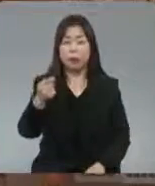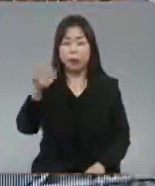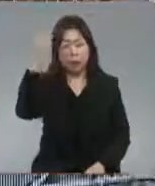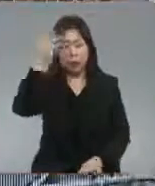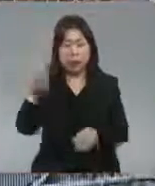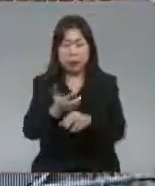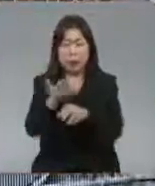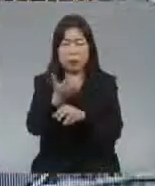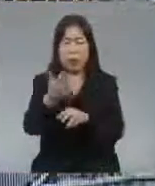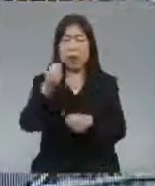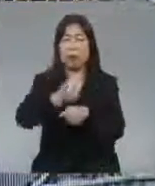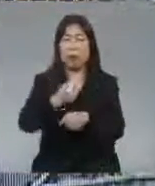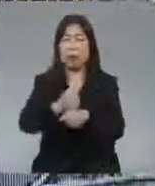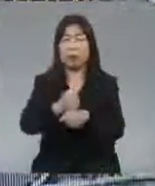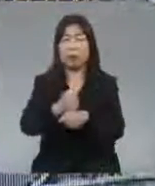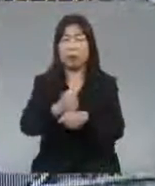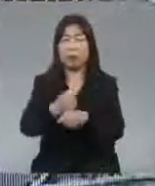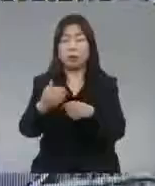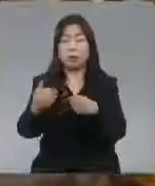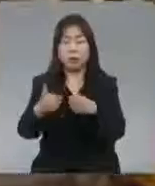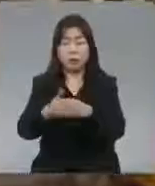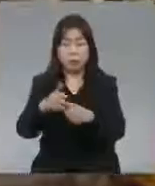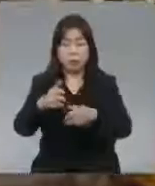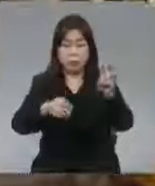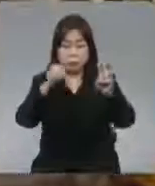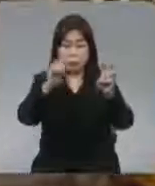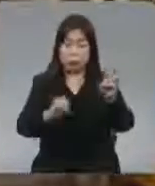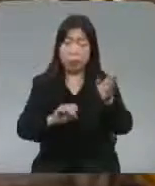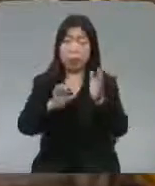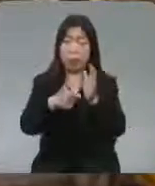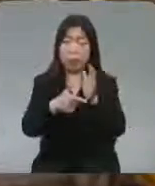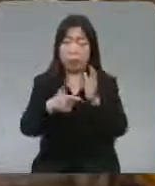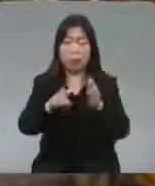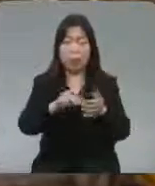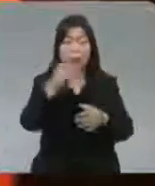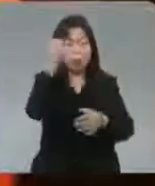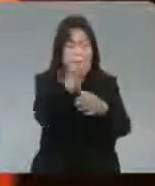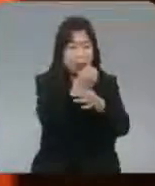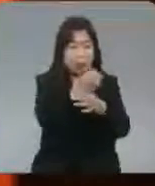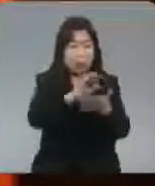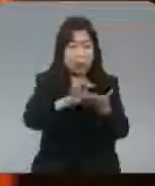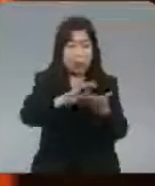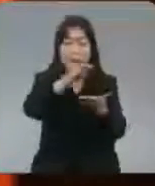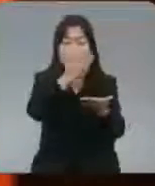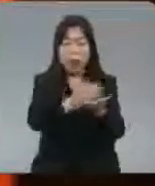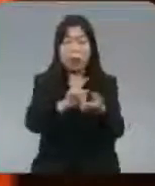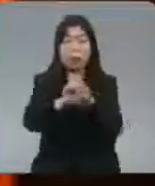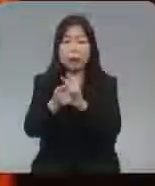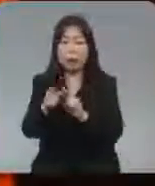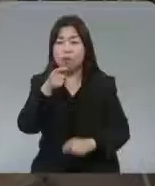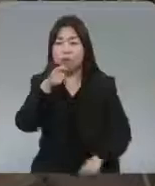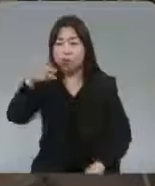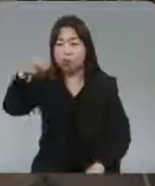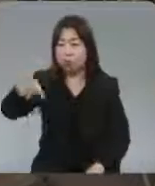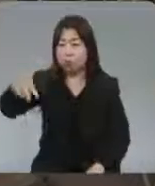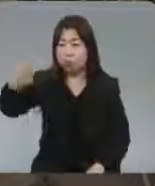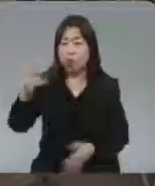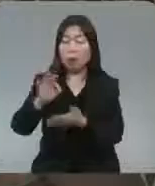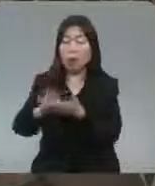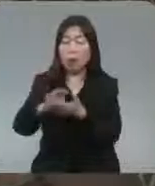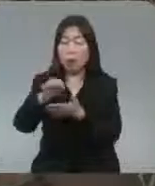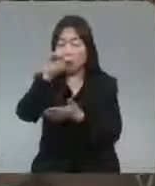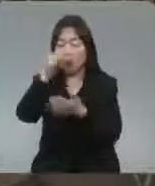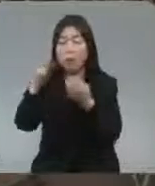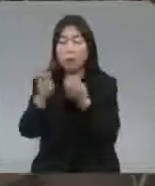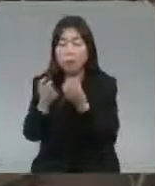presentan una alta dependencia del carbón a la actividad que emite más carbono es la siderurgia 217 millones de toneladas